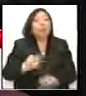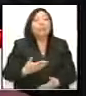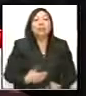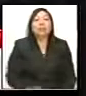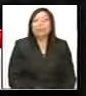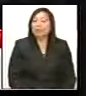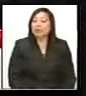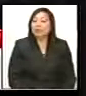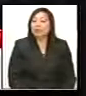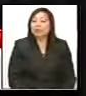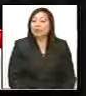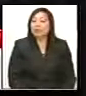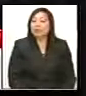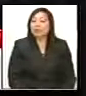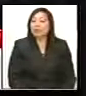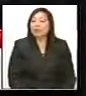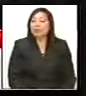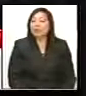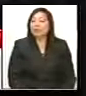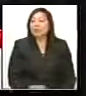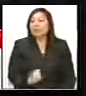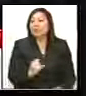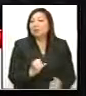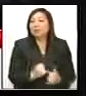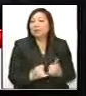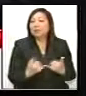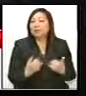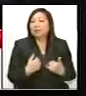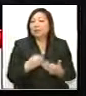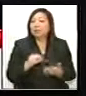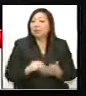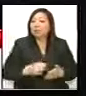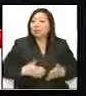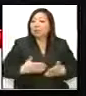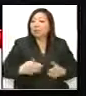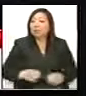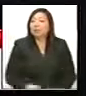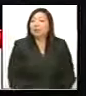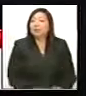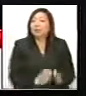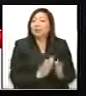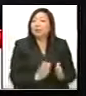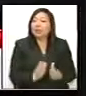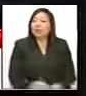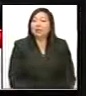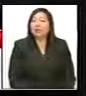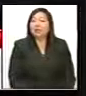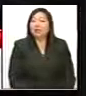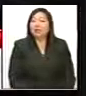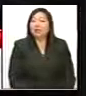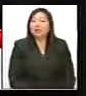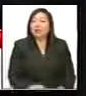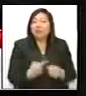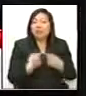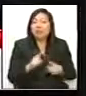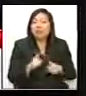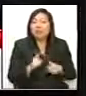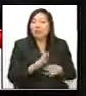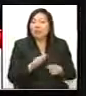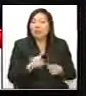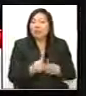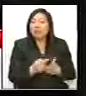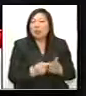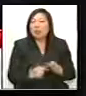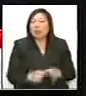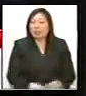ejército, y por fin creo que vamos a poder lograr articular no solamente nuestro sistema de información, sino de toma de